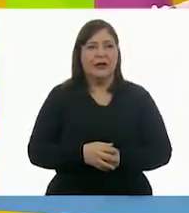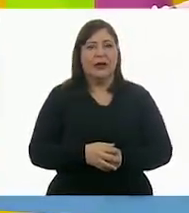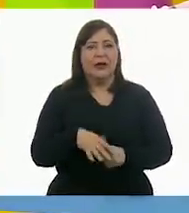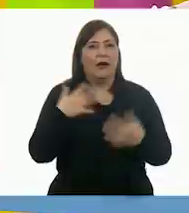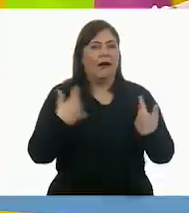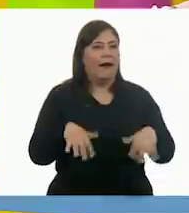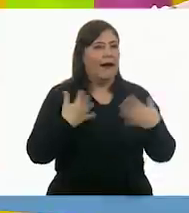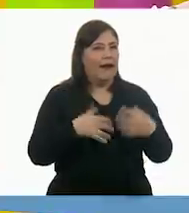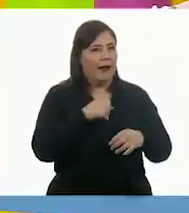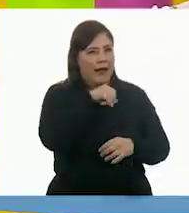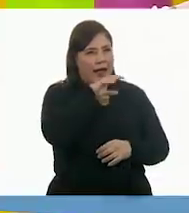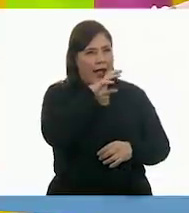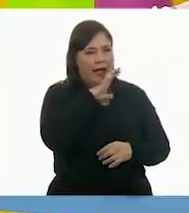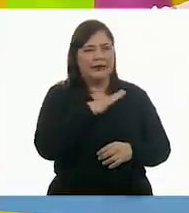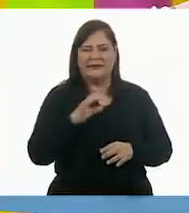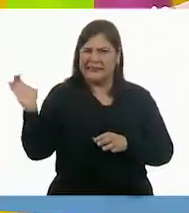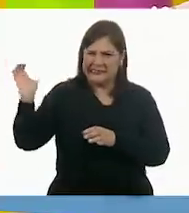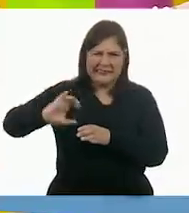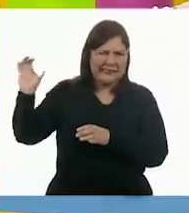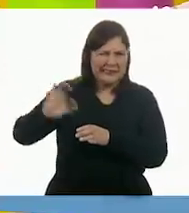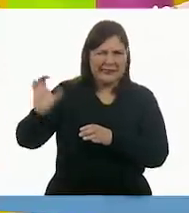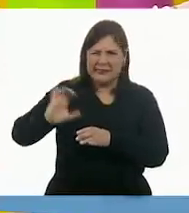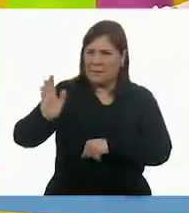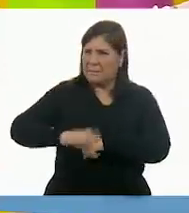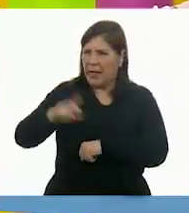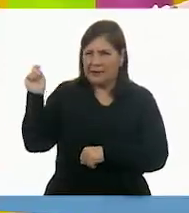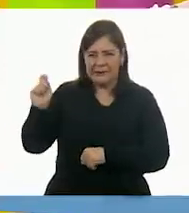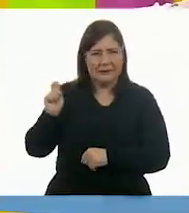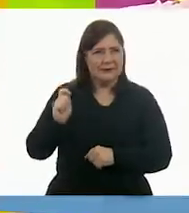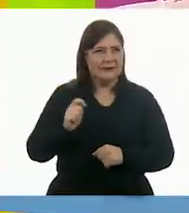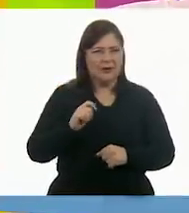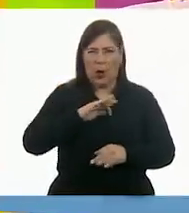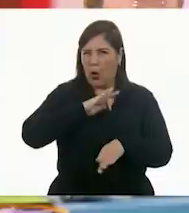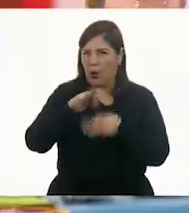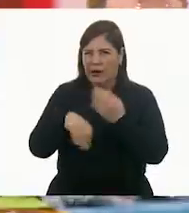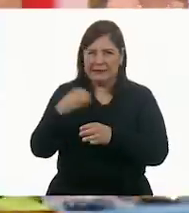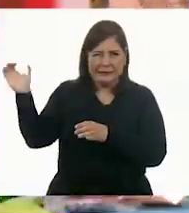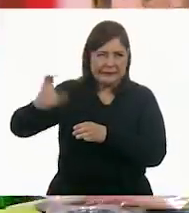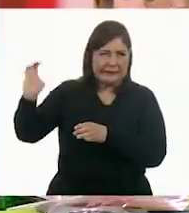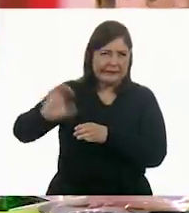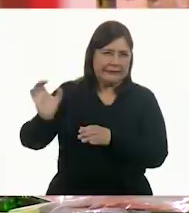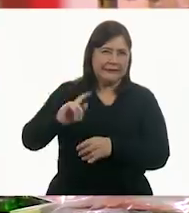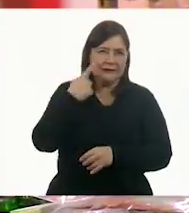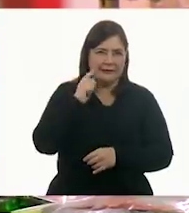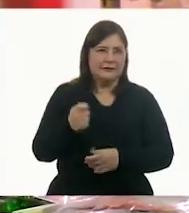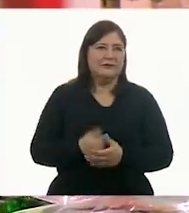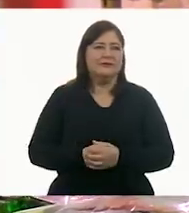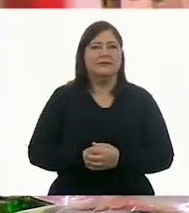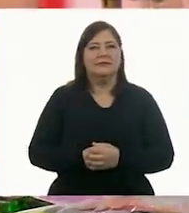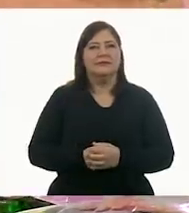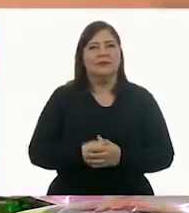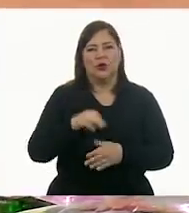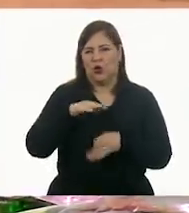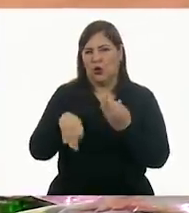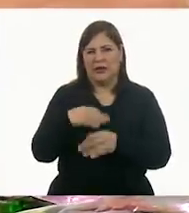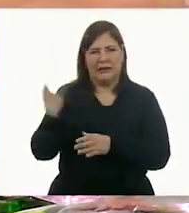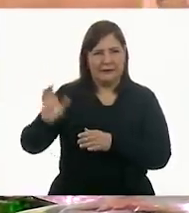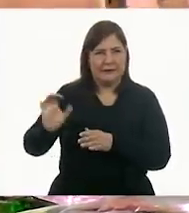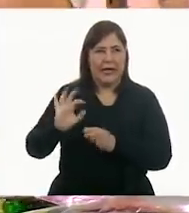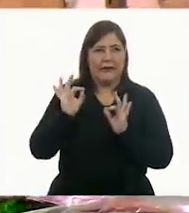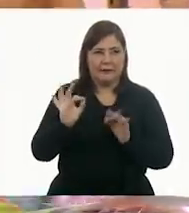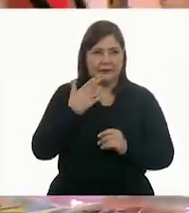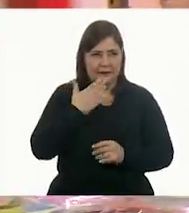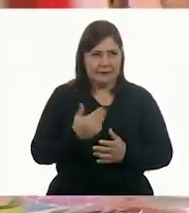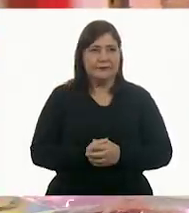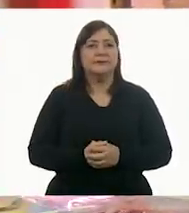todo más. Toda, échale. Toda, eso es. Muy bien. Échale toda. Ahí está.